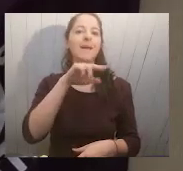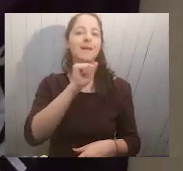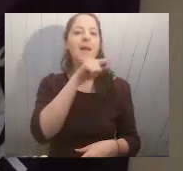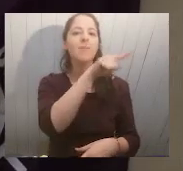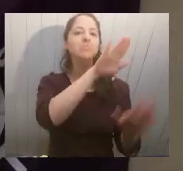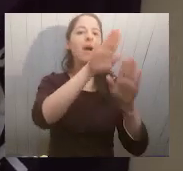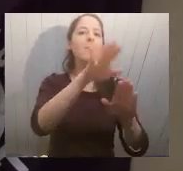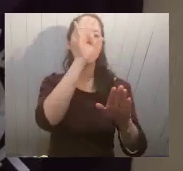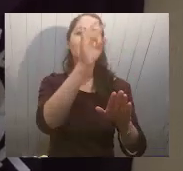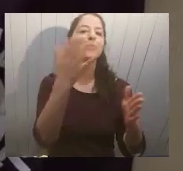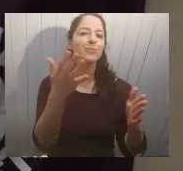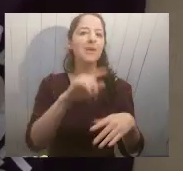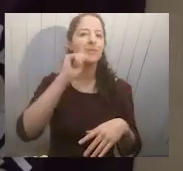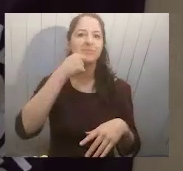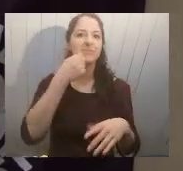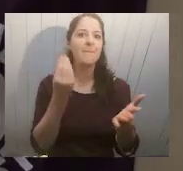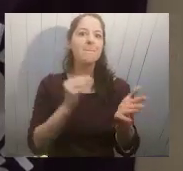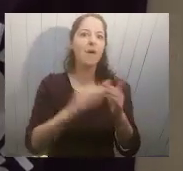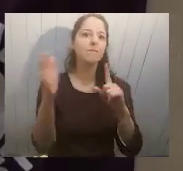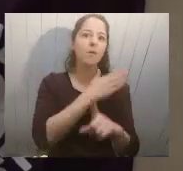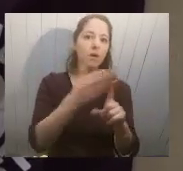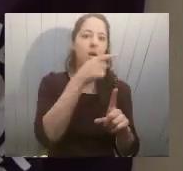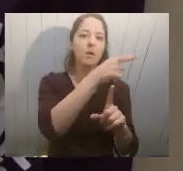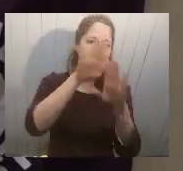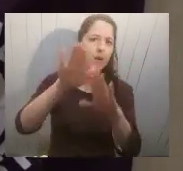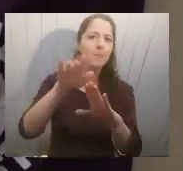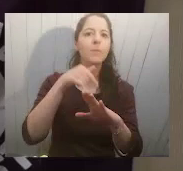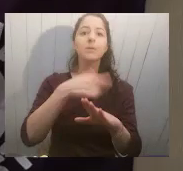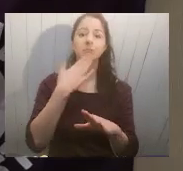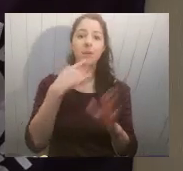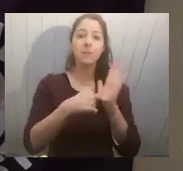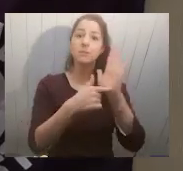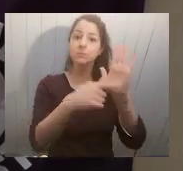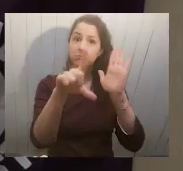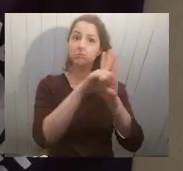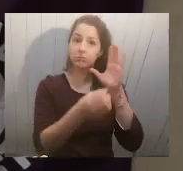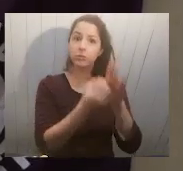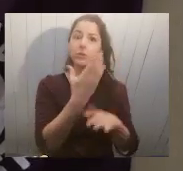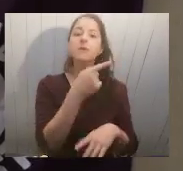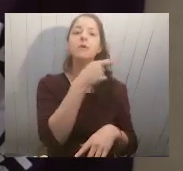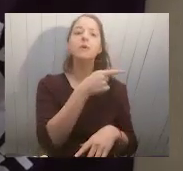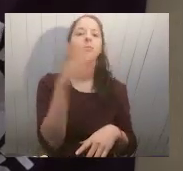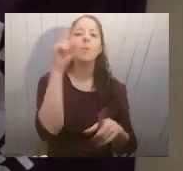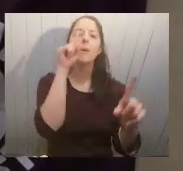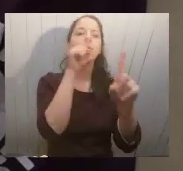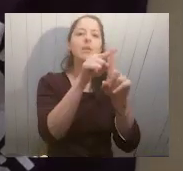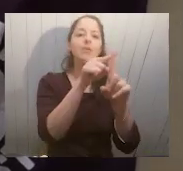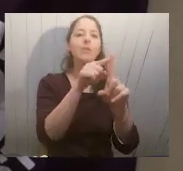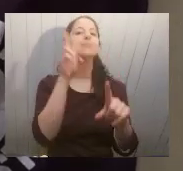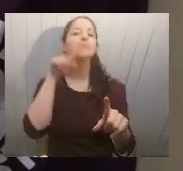ley que busca evadir su responsabilidad frente a la justicia internacional por las violaciones a los derechos humanos cometidas por este